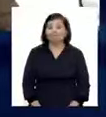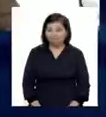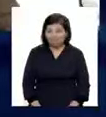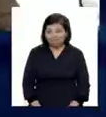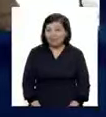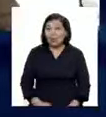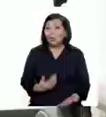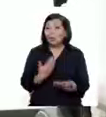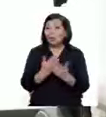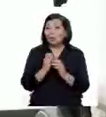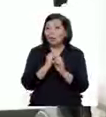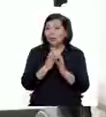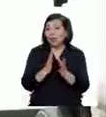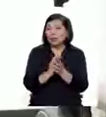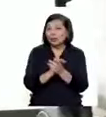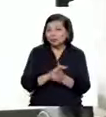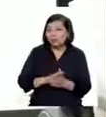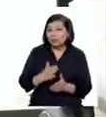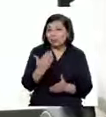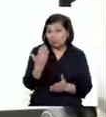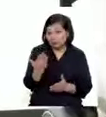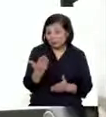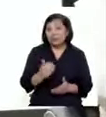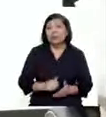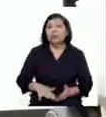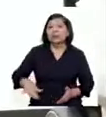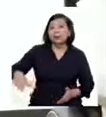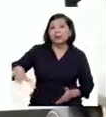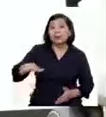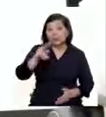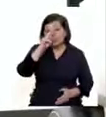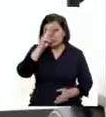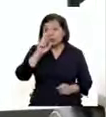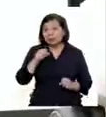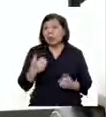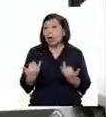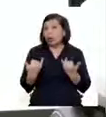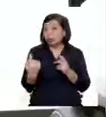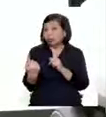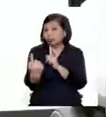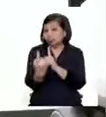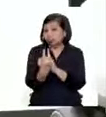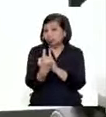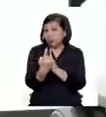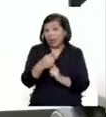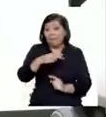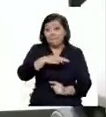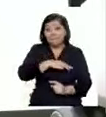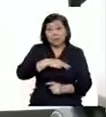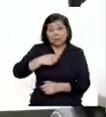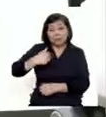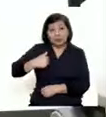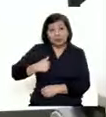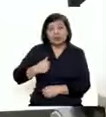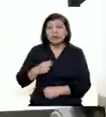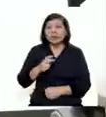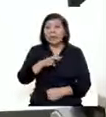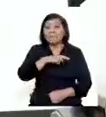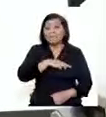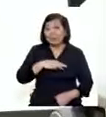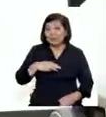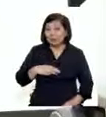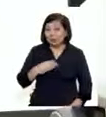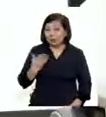Así es, Jennifer, muy buenos días, un saludo para ti, un saludo para todo el Perú. Vamos a conversar efectivamente aquí en el Ministerio del Interior con el titular de